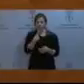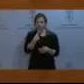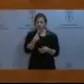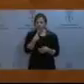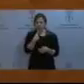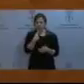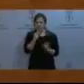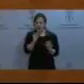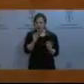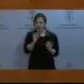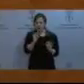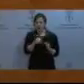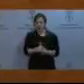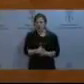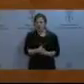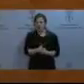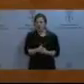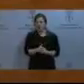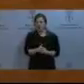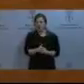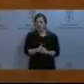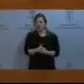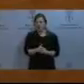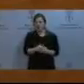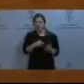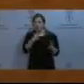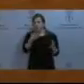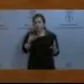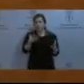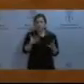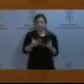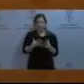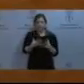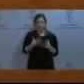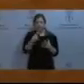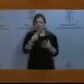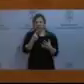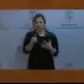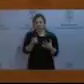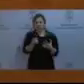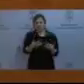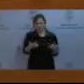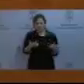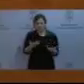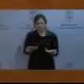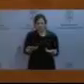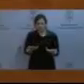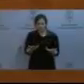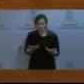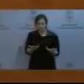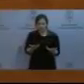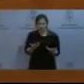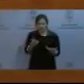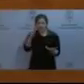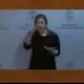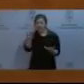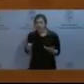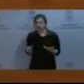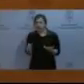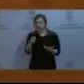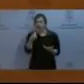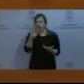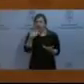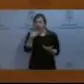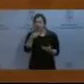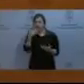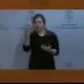pero que es irónico, una cita de Goethe. El conocimiento no es suficiente, debemos